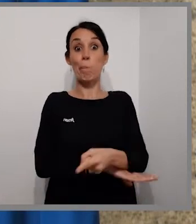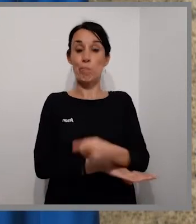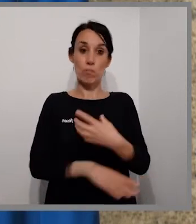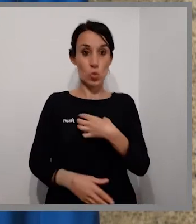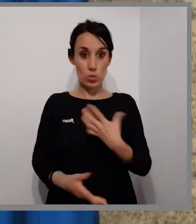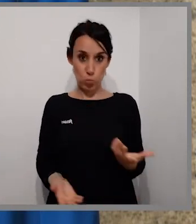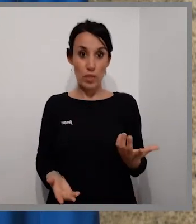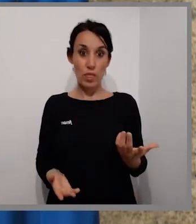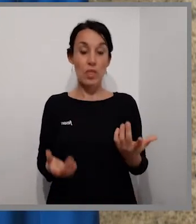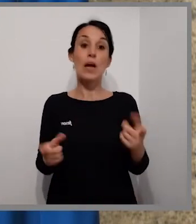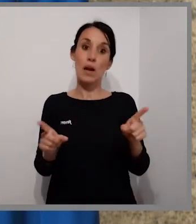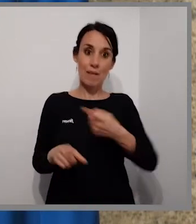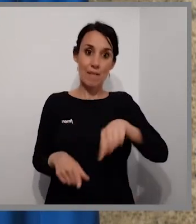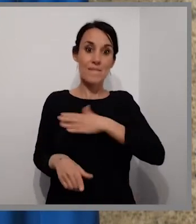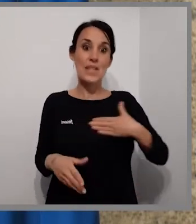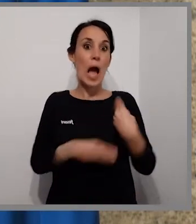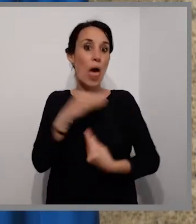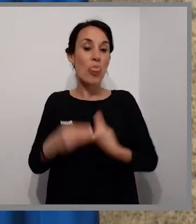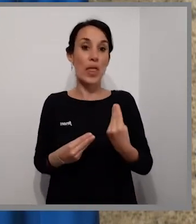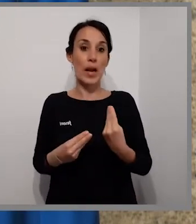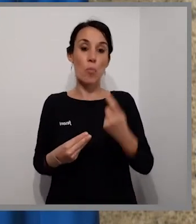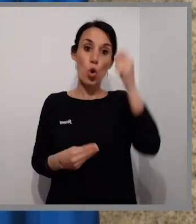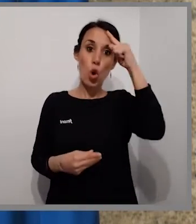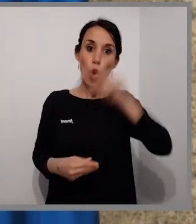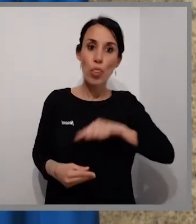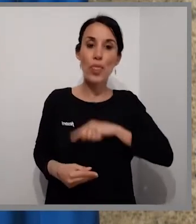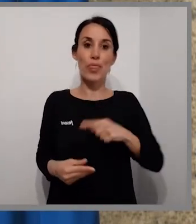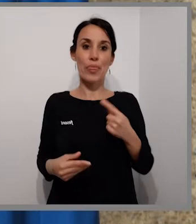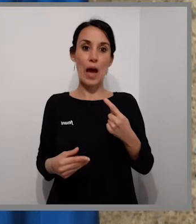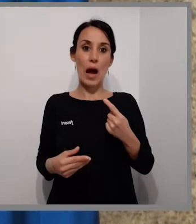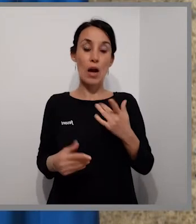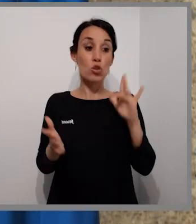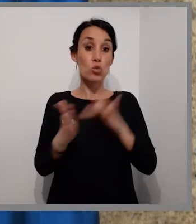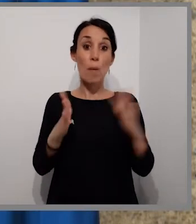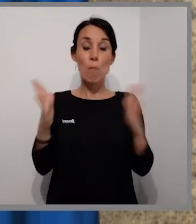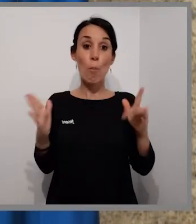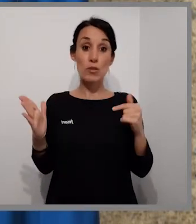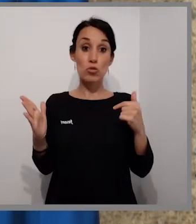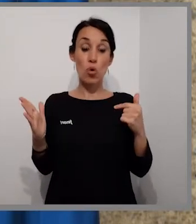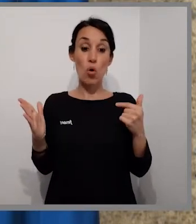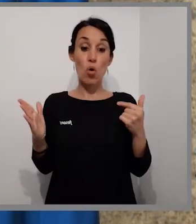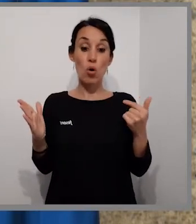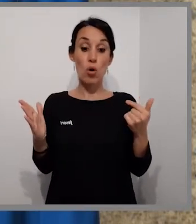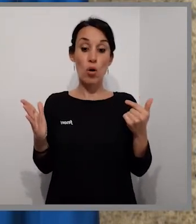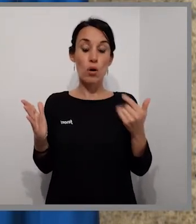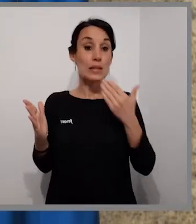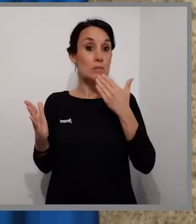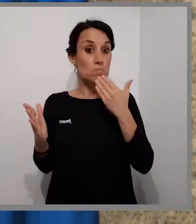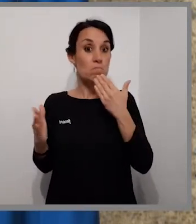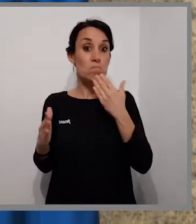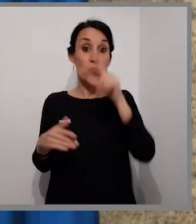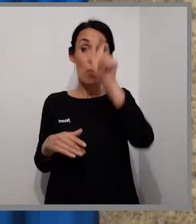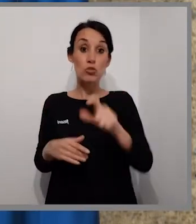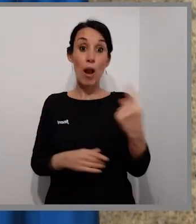por decirlo con total claridad. Nosotros lo que queremos es hacerlo con la conciencia de que hay momentos determinados en que